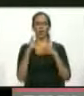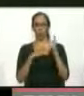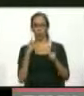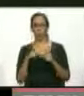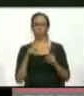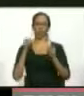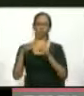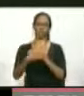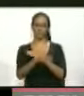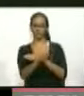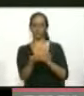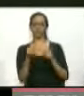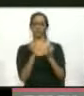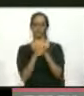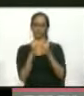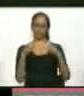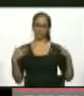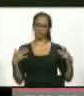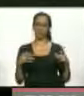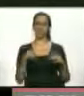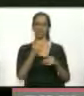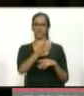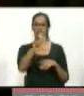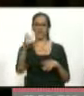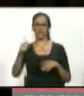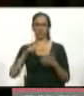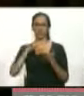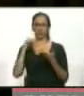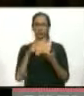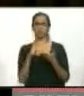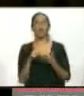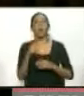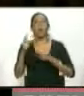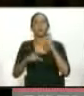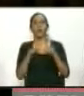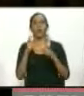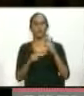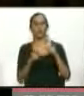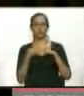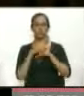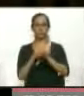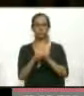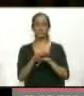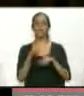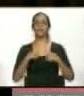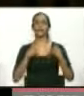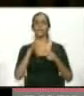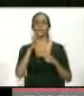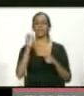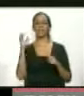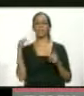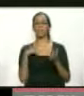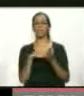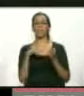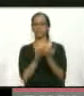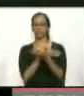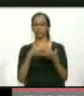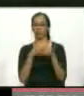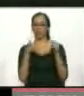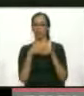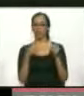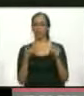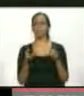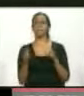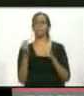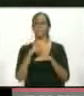y minerales representativos de cada nación el producto interno bruto combinado de más de 500 mil millones de dólares mayor que